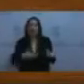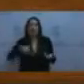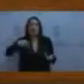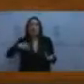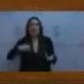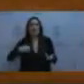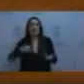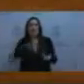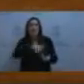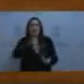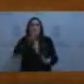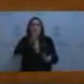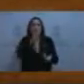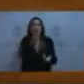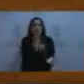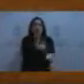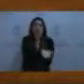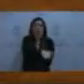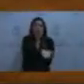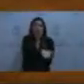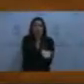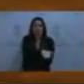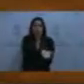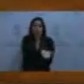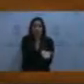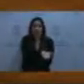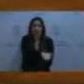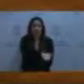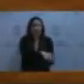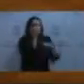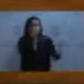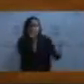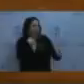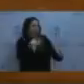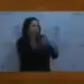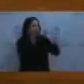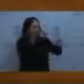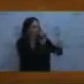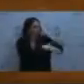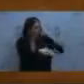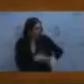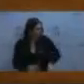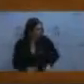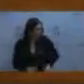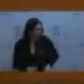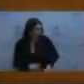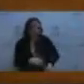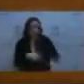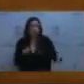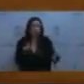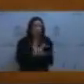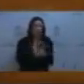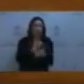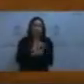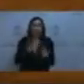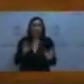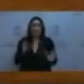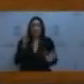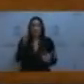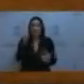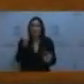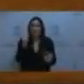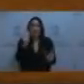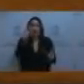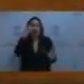parroquia se muera. ¿Por qué se da por aludido, señor Enrique? Ah, no, es que como se reía tanto, digo, madre, digo, no,